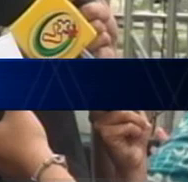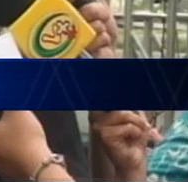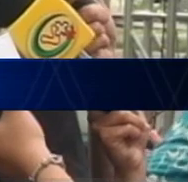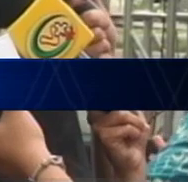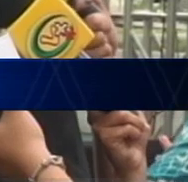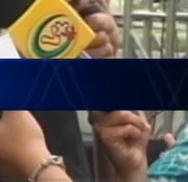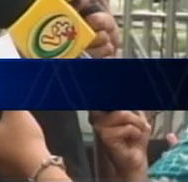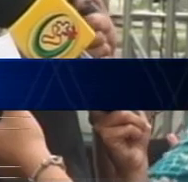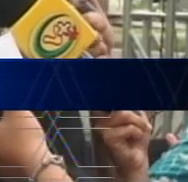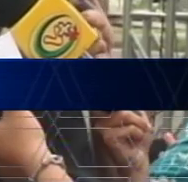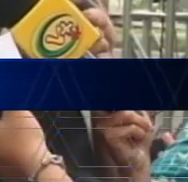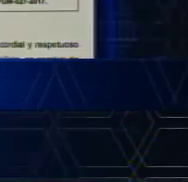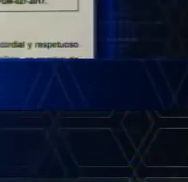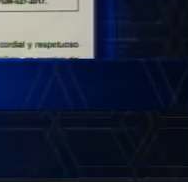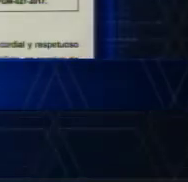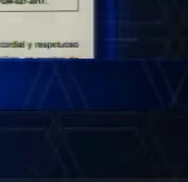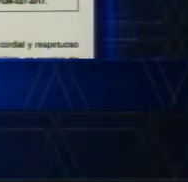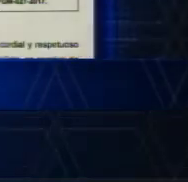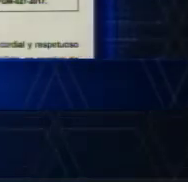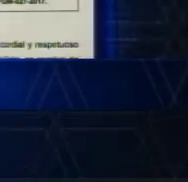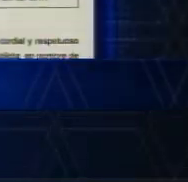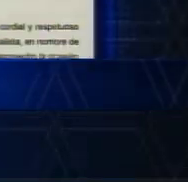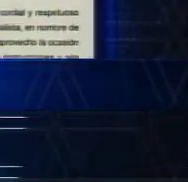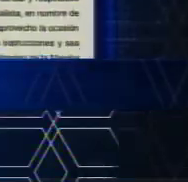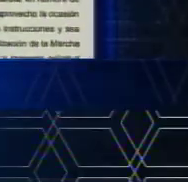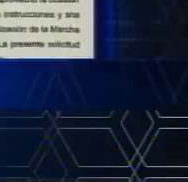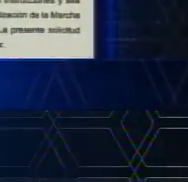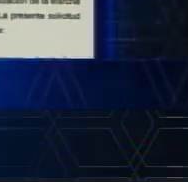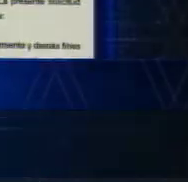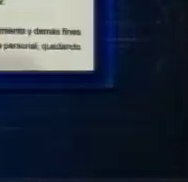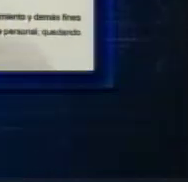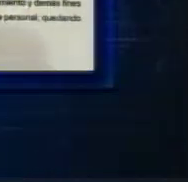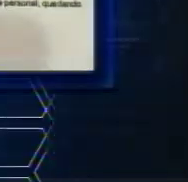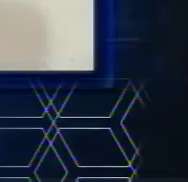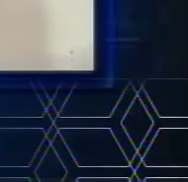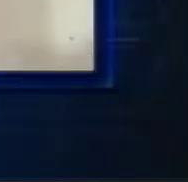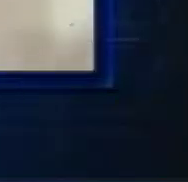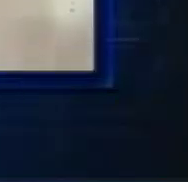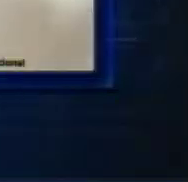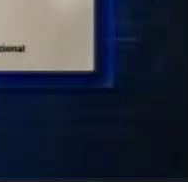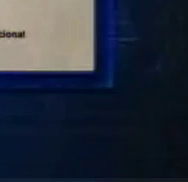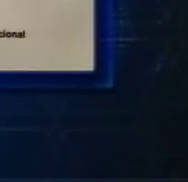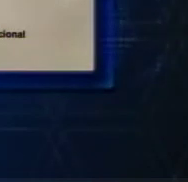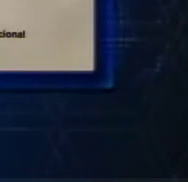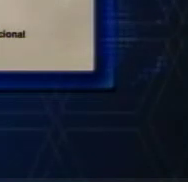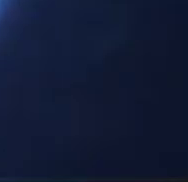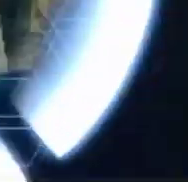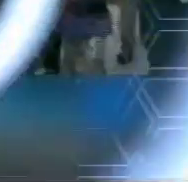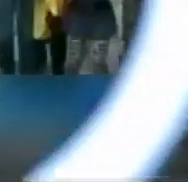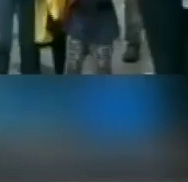Notificación. Alcalde Alfredo Ramos informó que Fiscalía Militar iniciará una investigación en su contra.